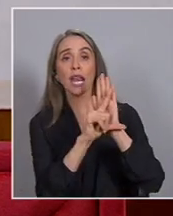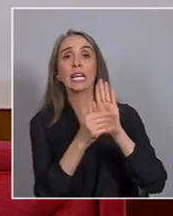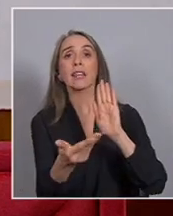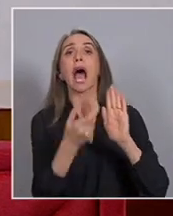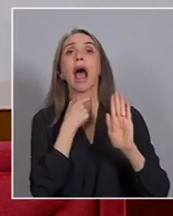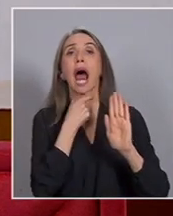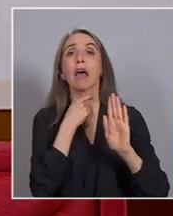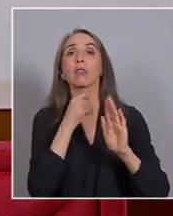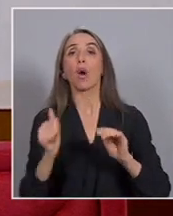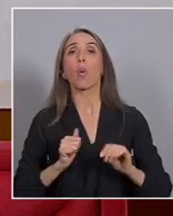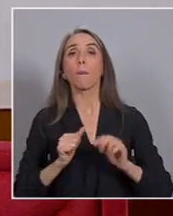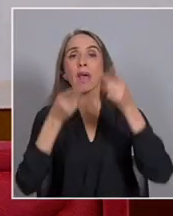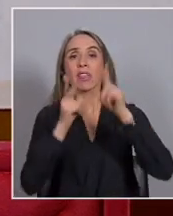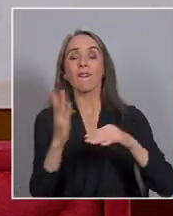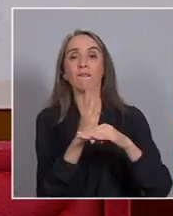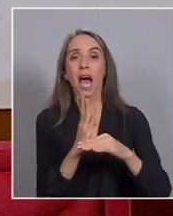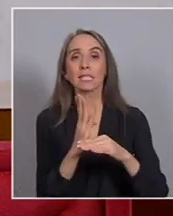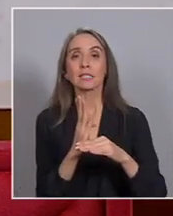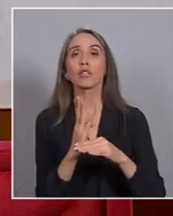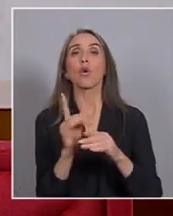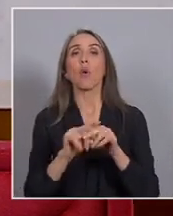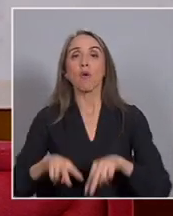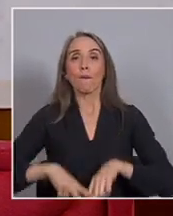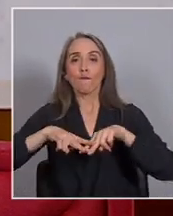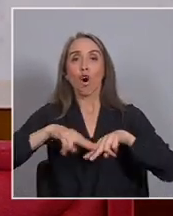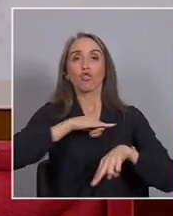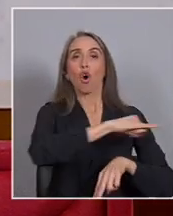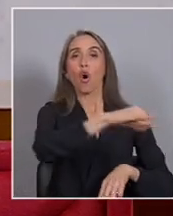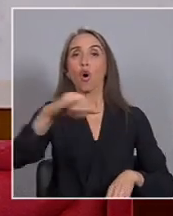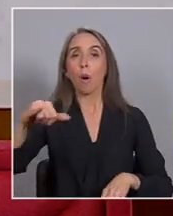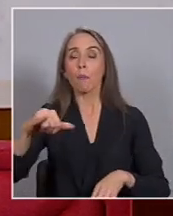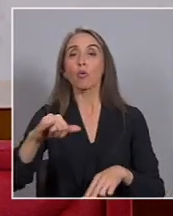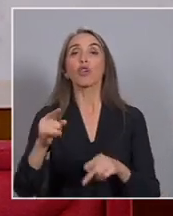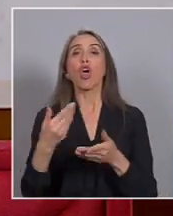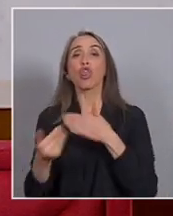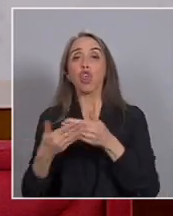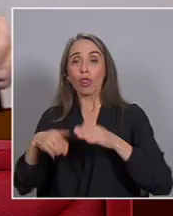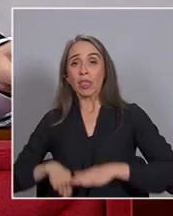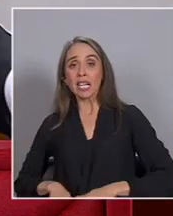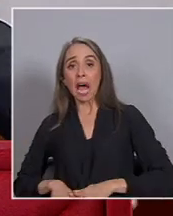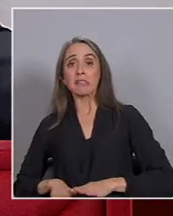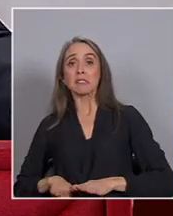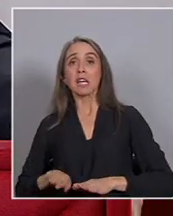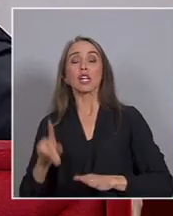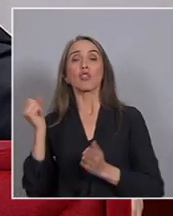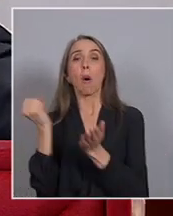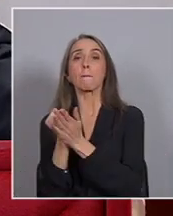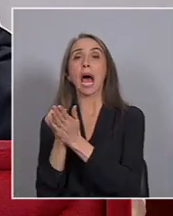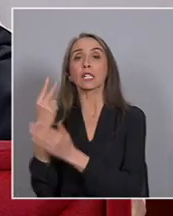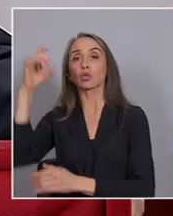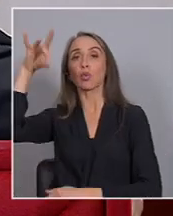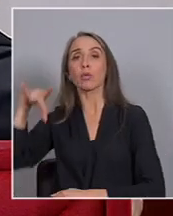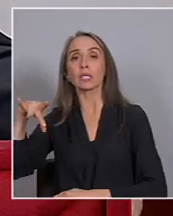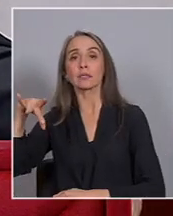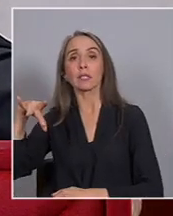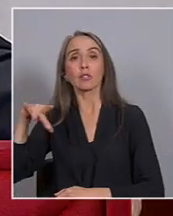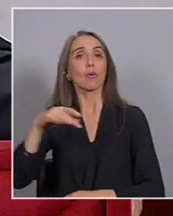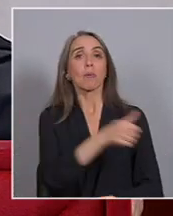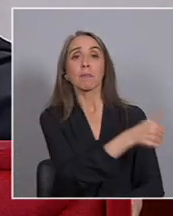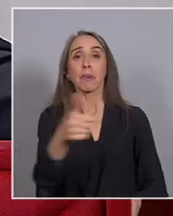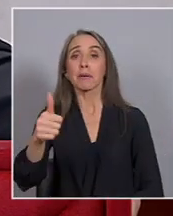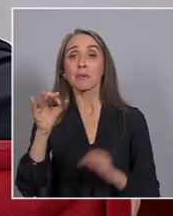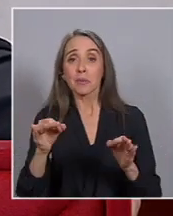derechos básicos, un colchón común, en donde la cuna no marque el destino y en donde los jóvenes